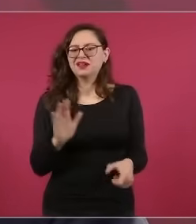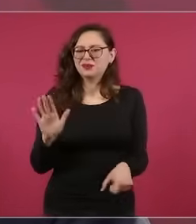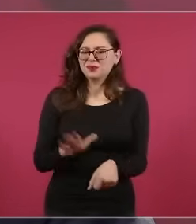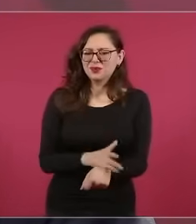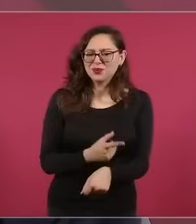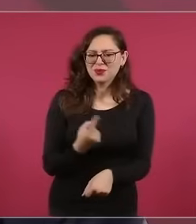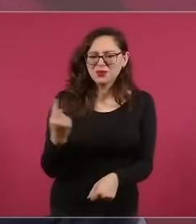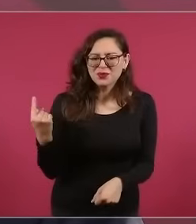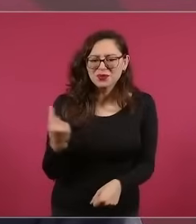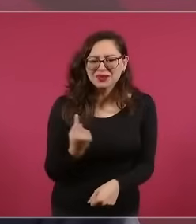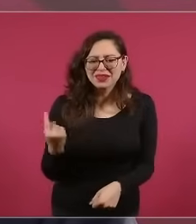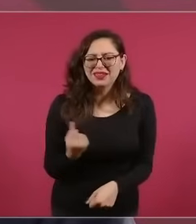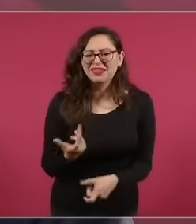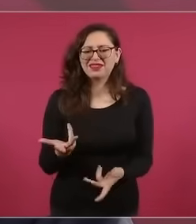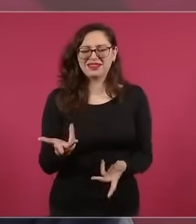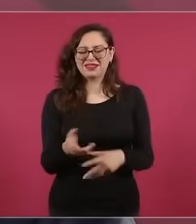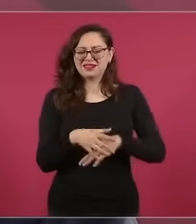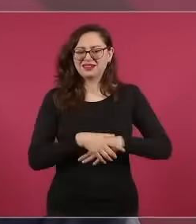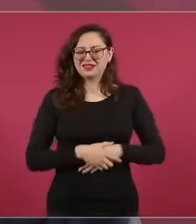Y luego,